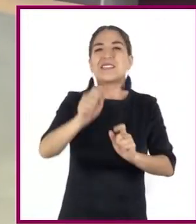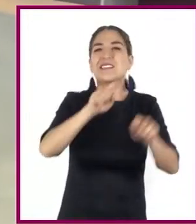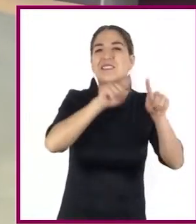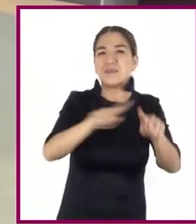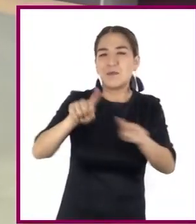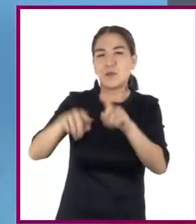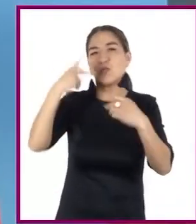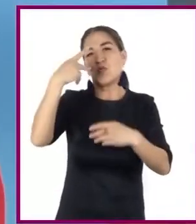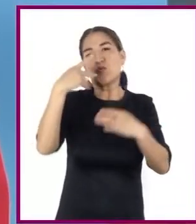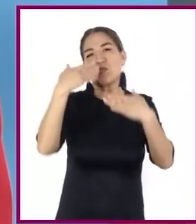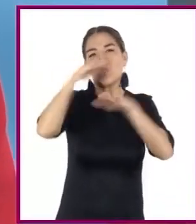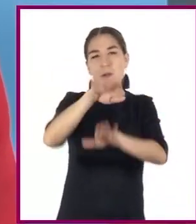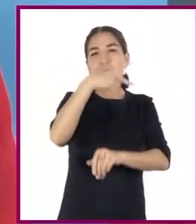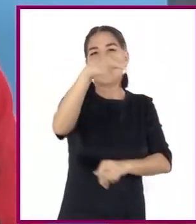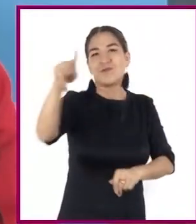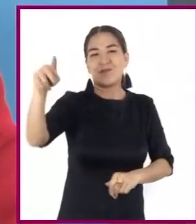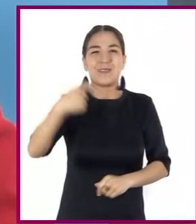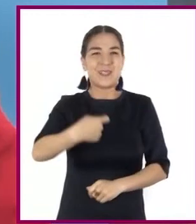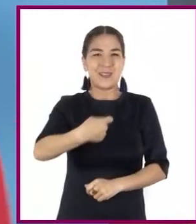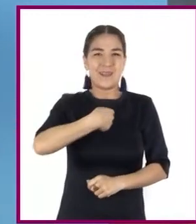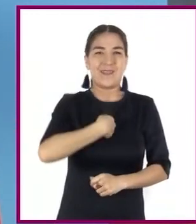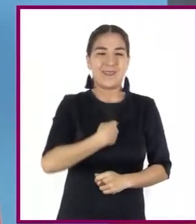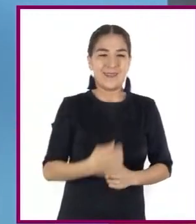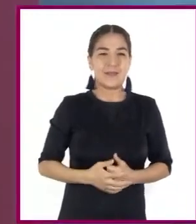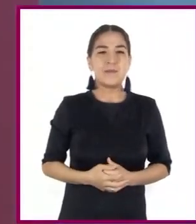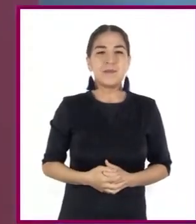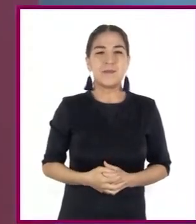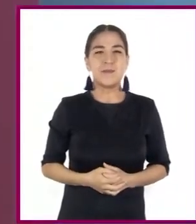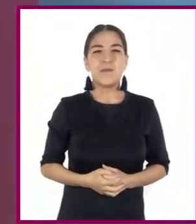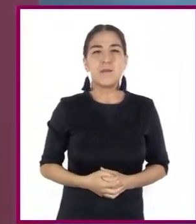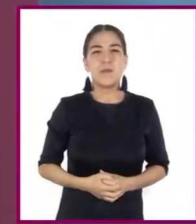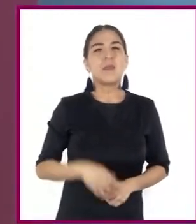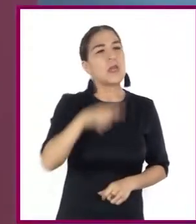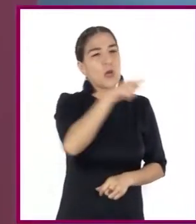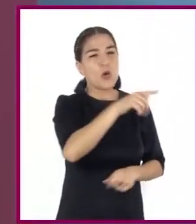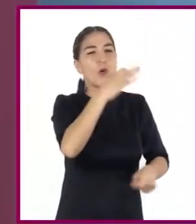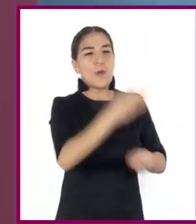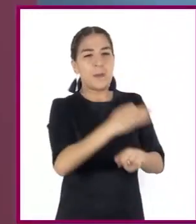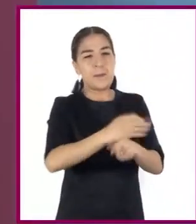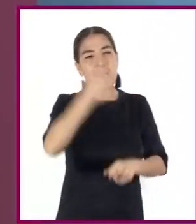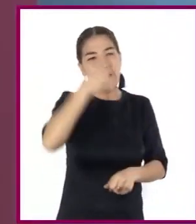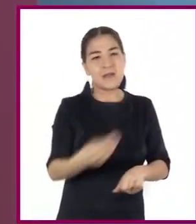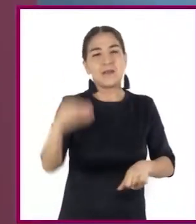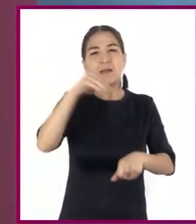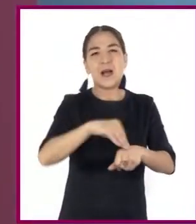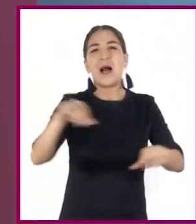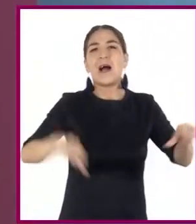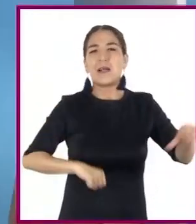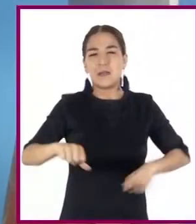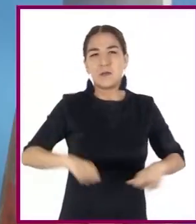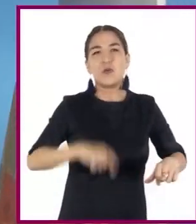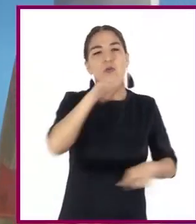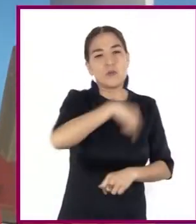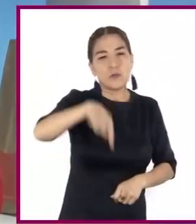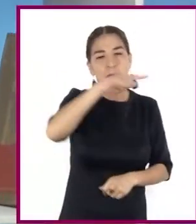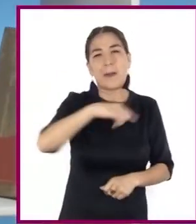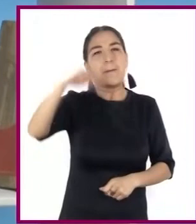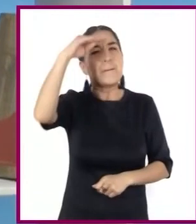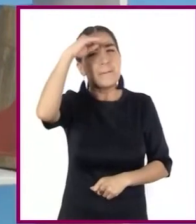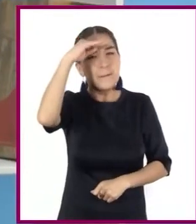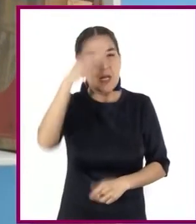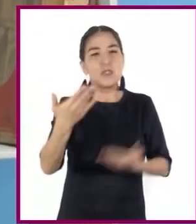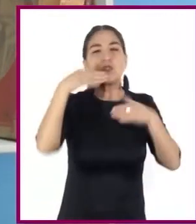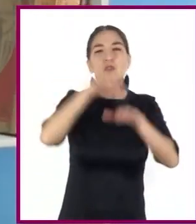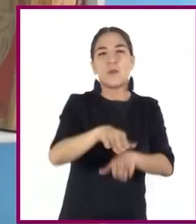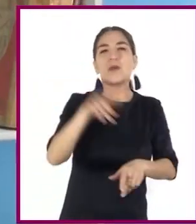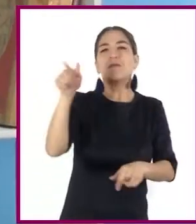propia identidad. Nayeli, ¿qué te parece si para complementar su actividad reflexionamos sobre